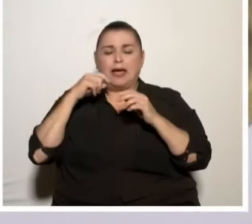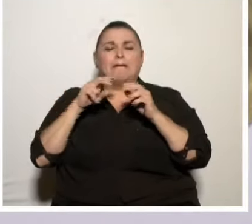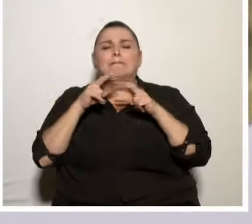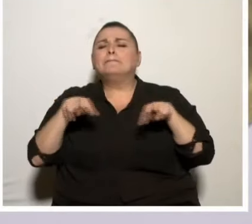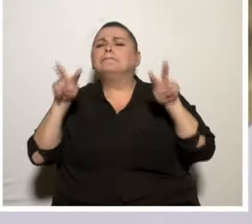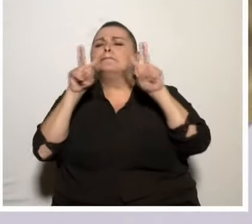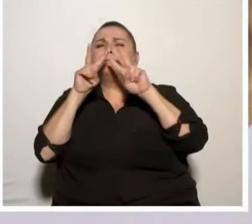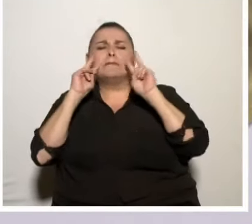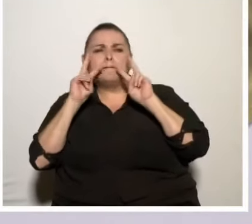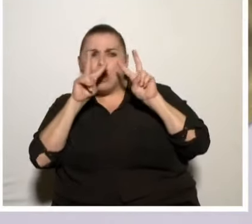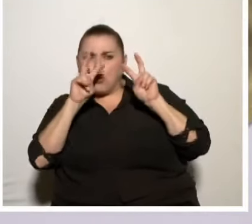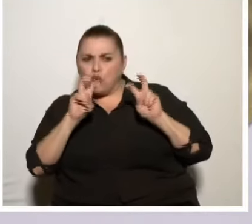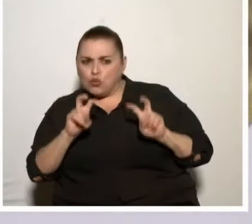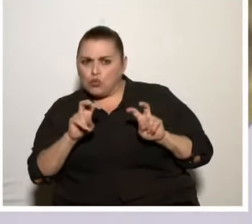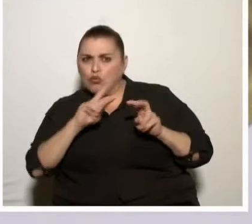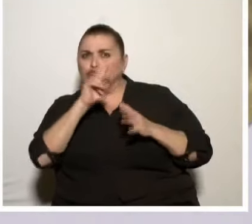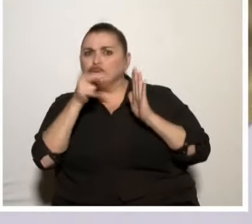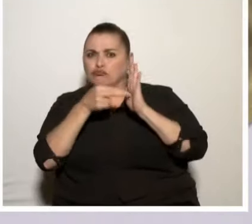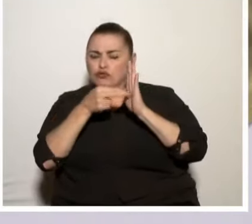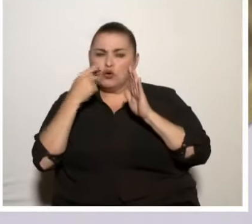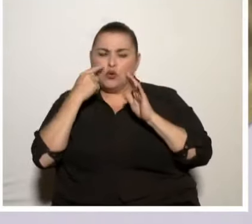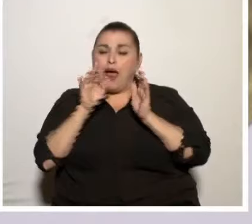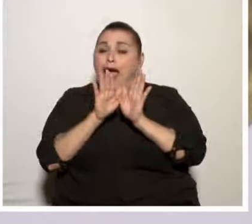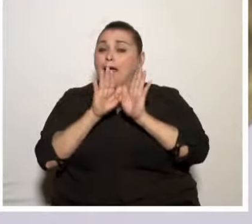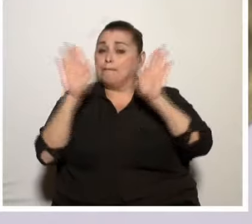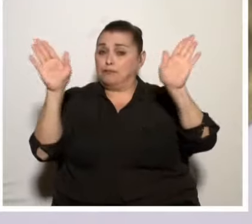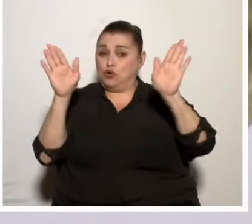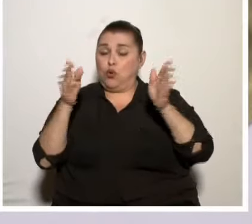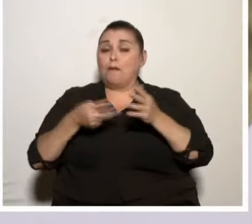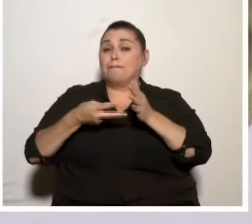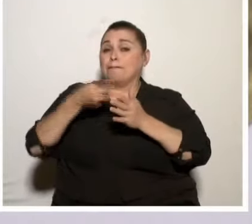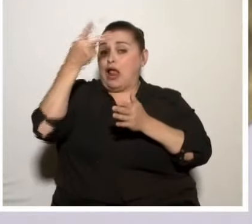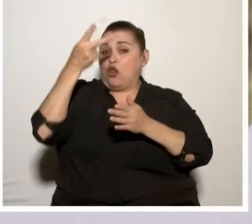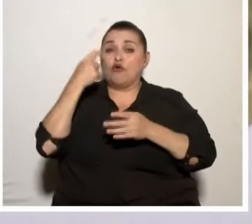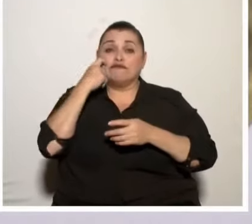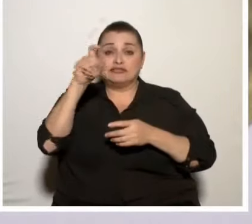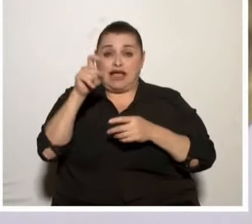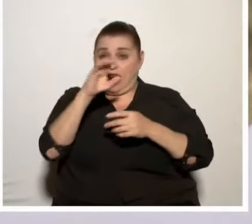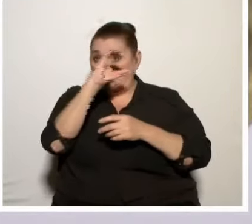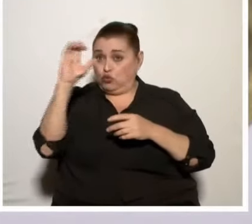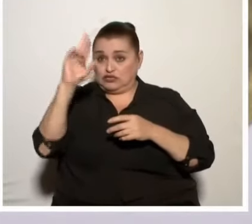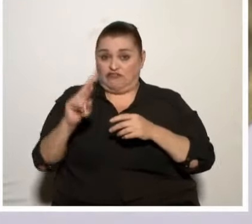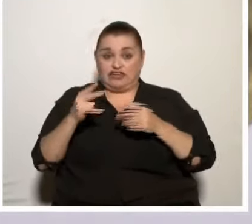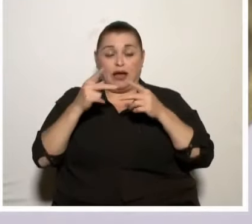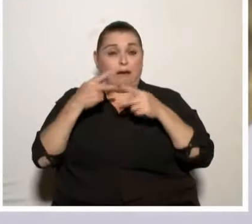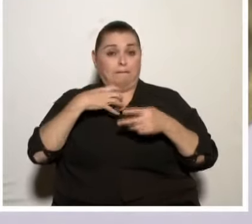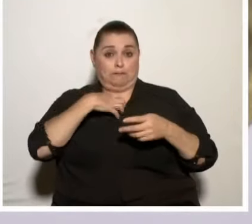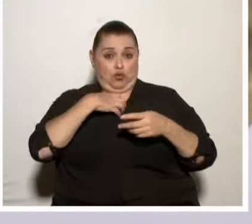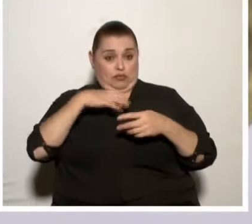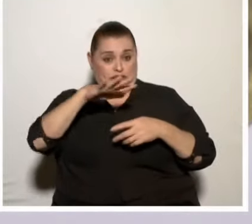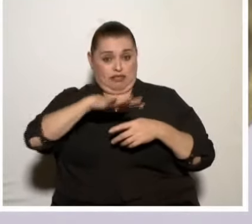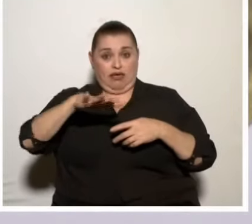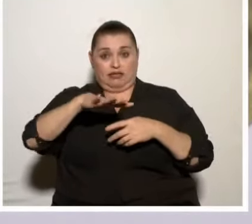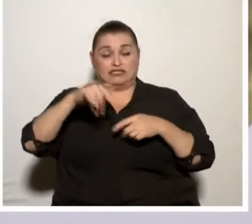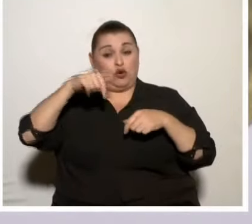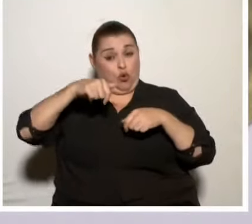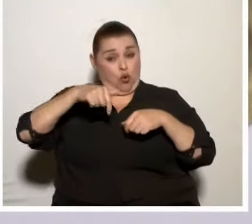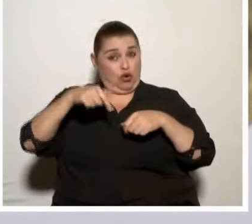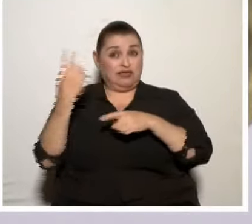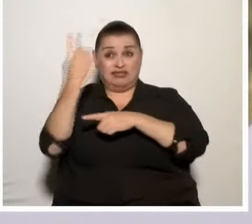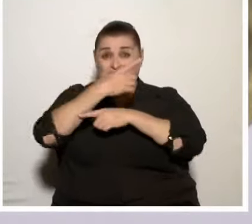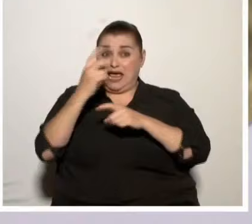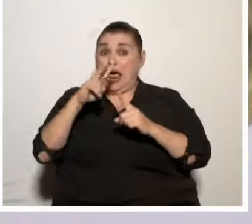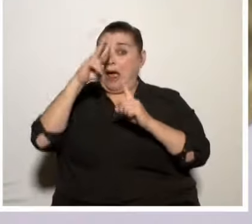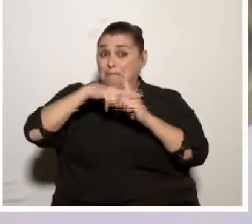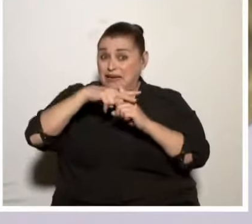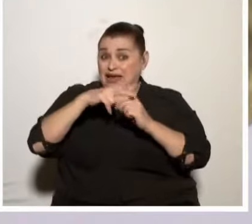revaloró, amplió el valor fiscal de las propiedades en Costa Rica y hoy por hoy, de aplicarse ese impuesto, de